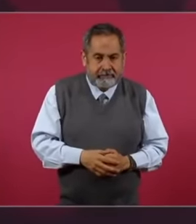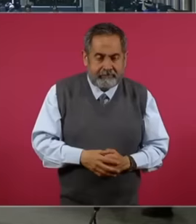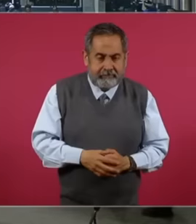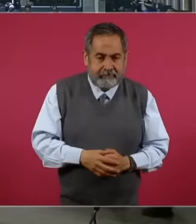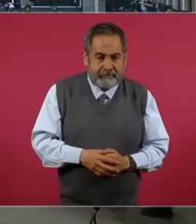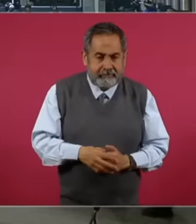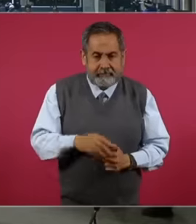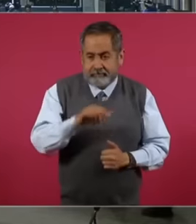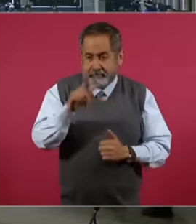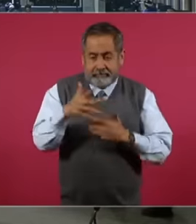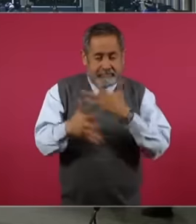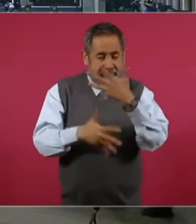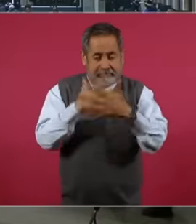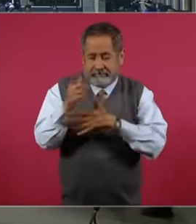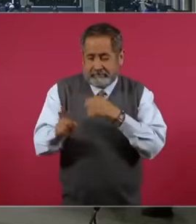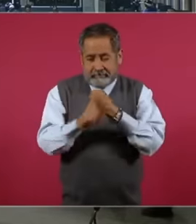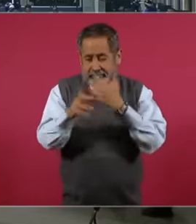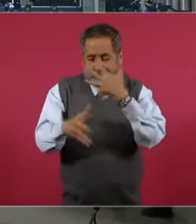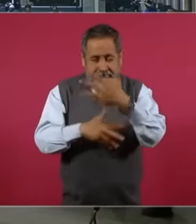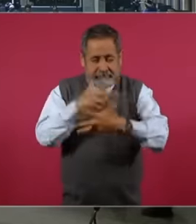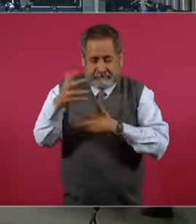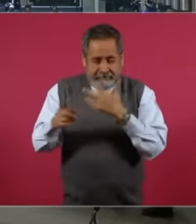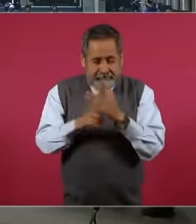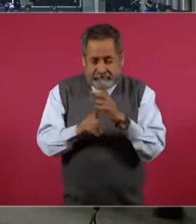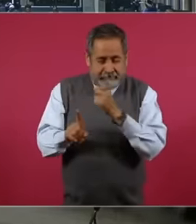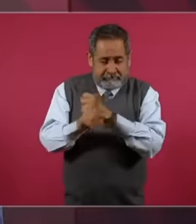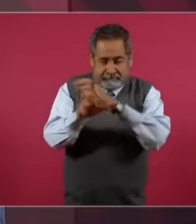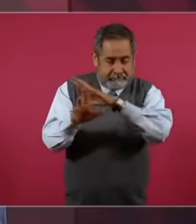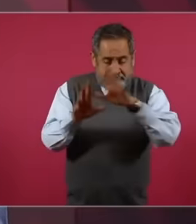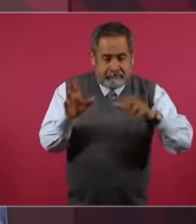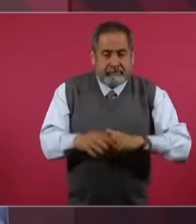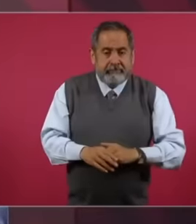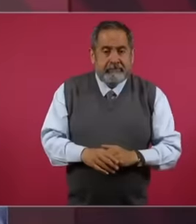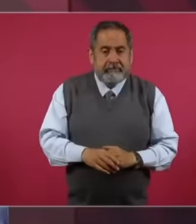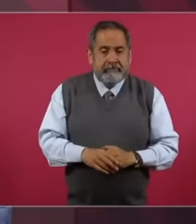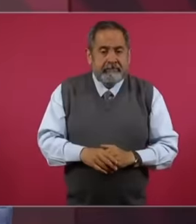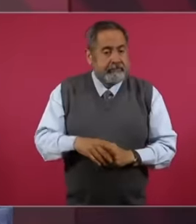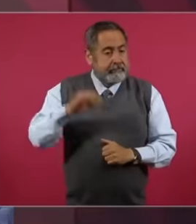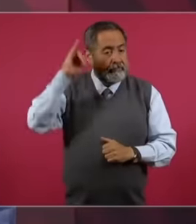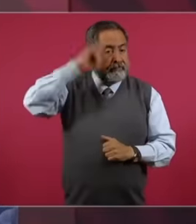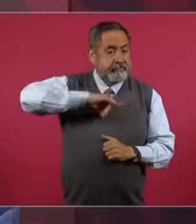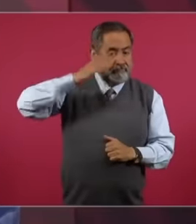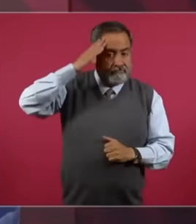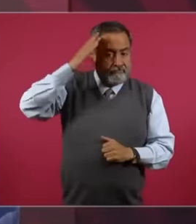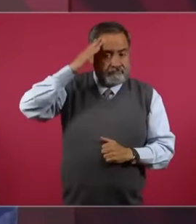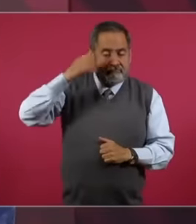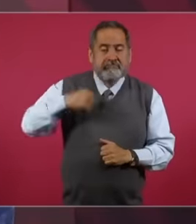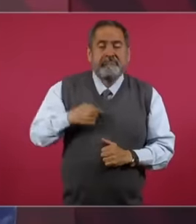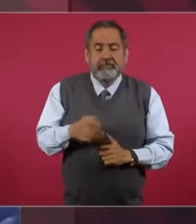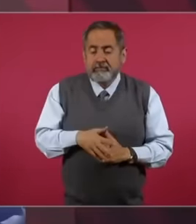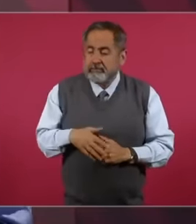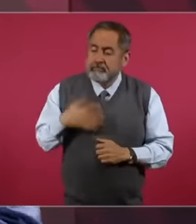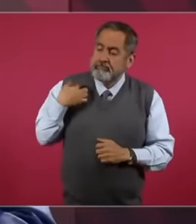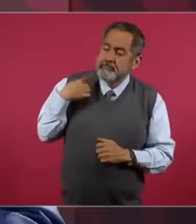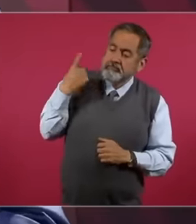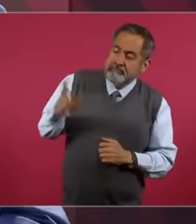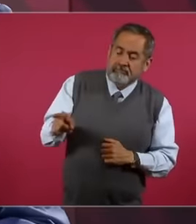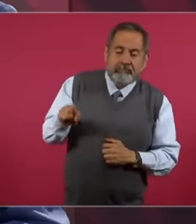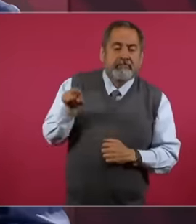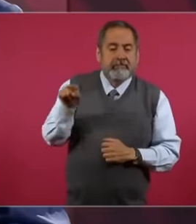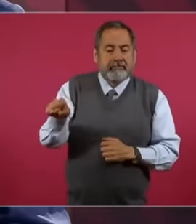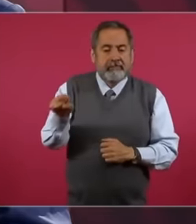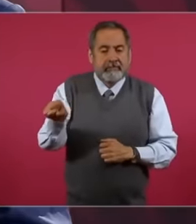arma el escándalo, estalla el escándalo, el capo le dice